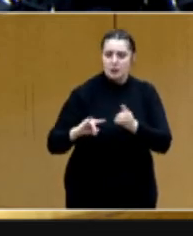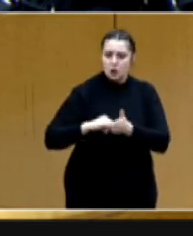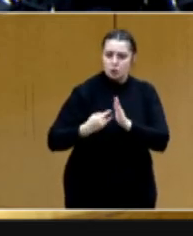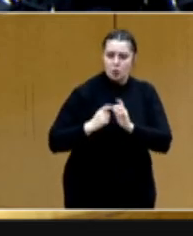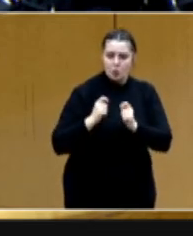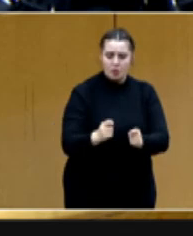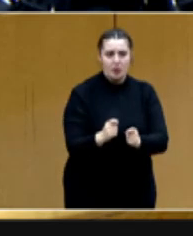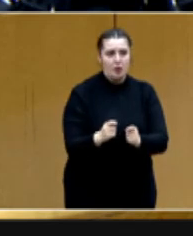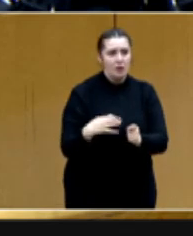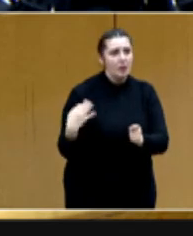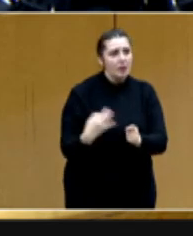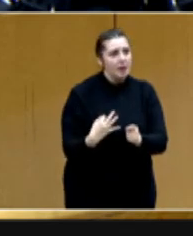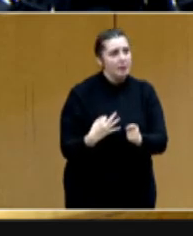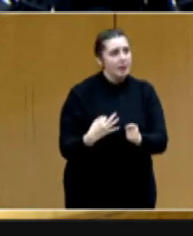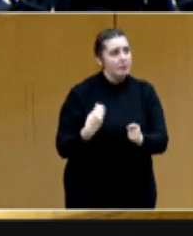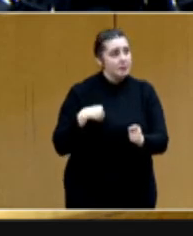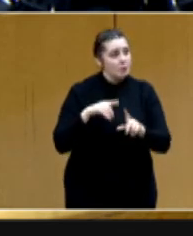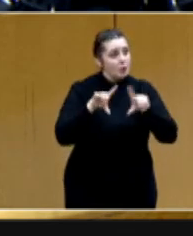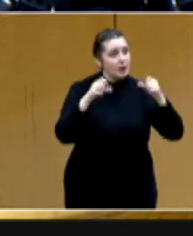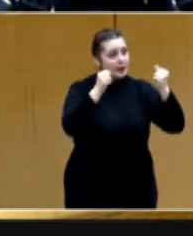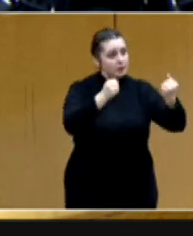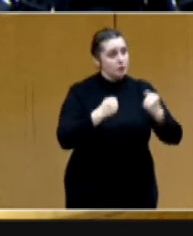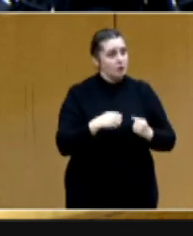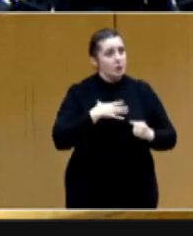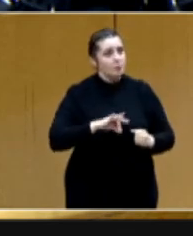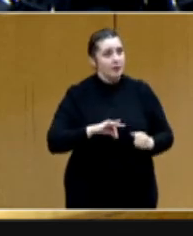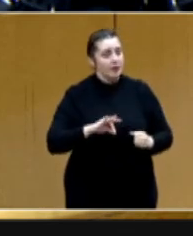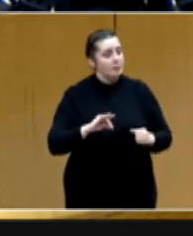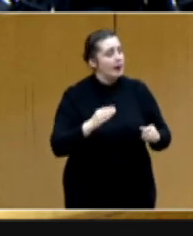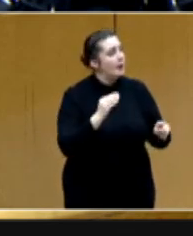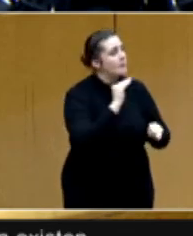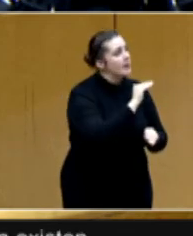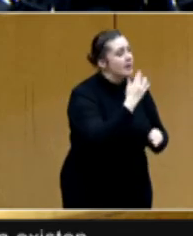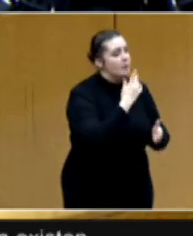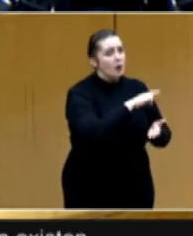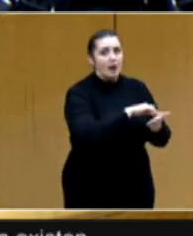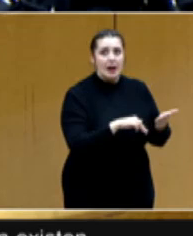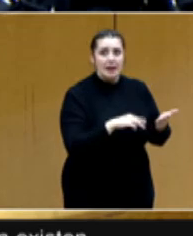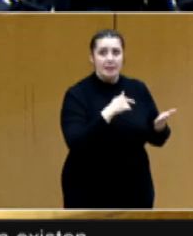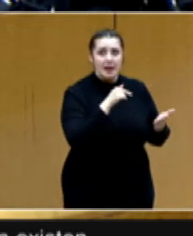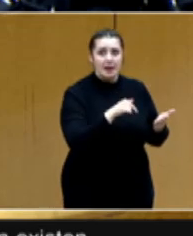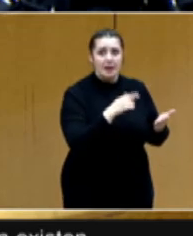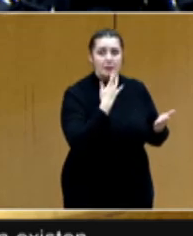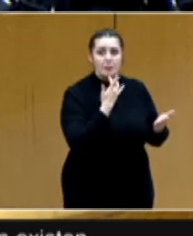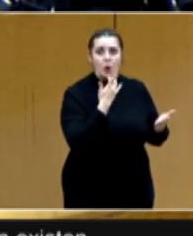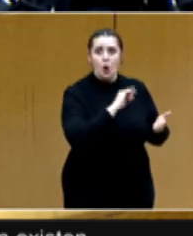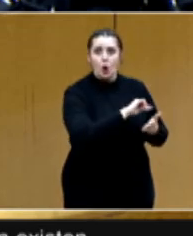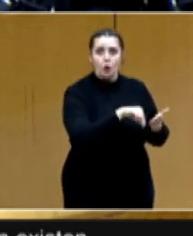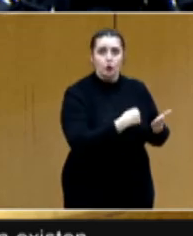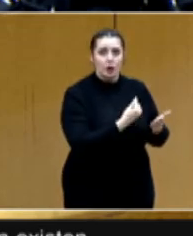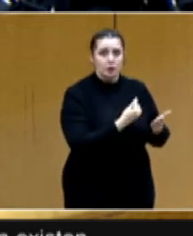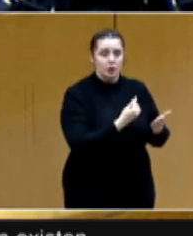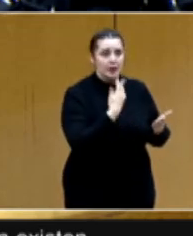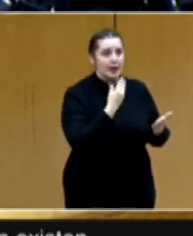también existen instituciones a las que podemos recurrir como en Galicia el vitalicio Gallego el contrato de alimentos